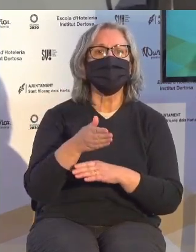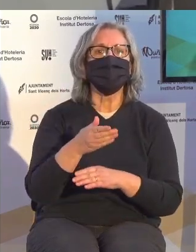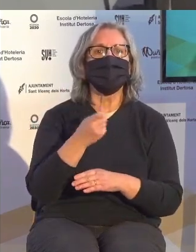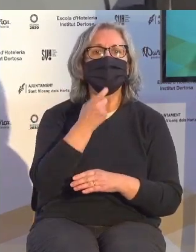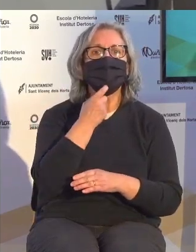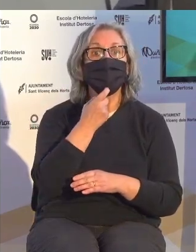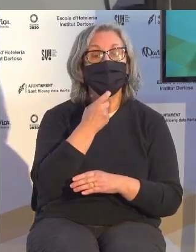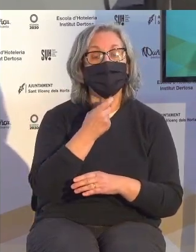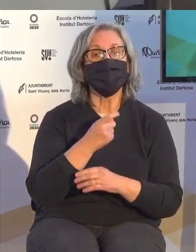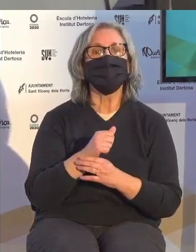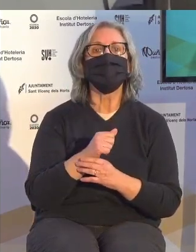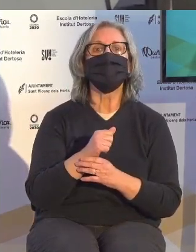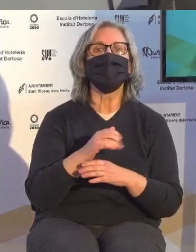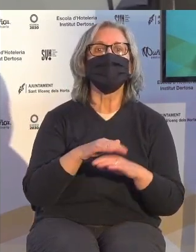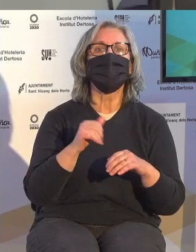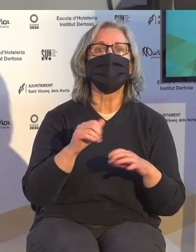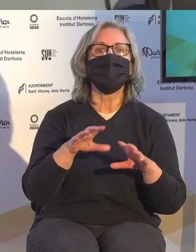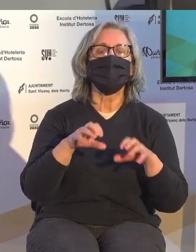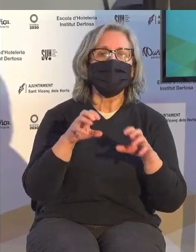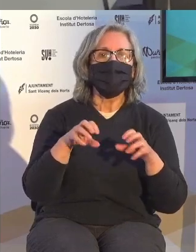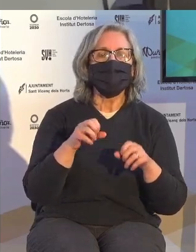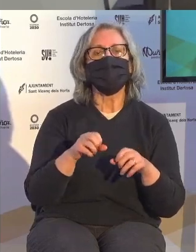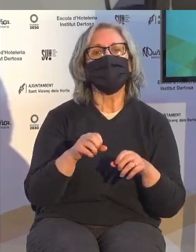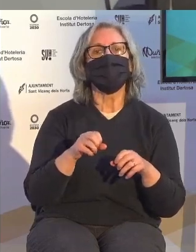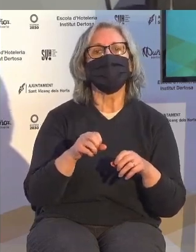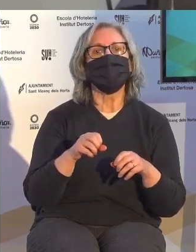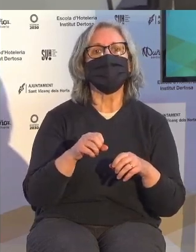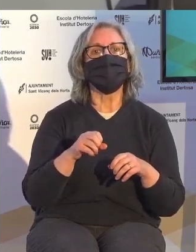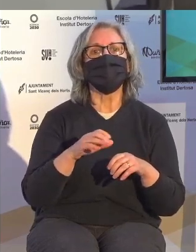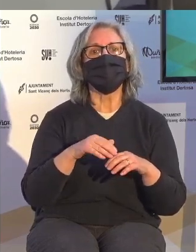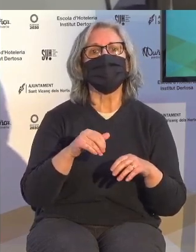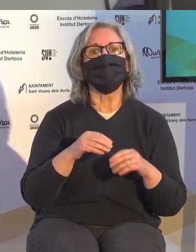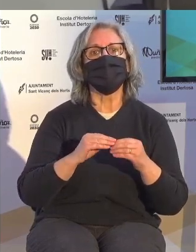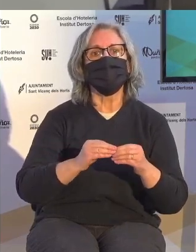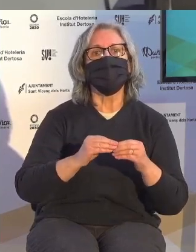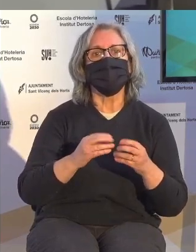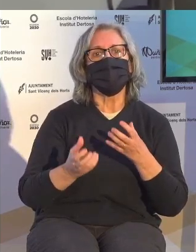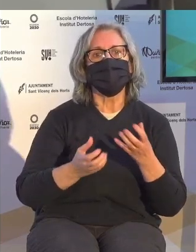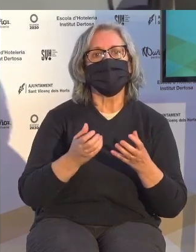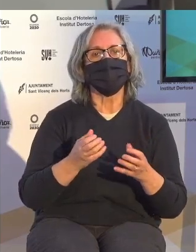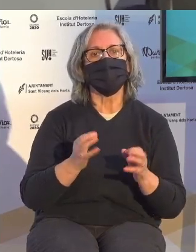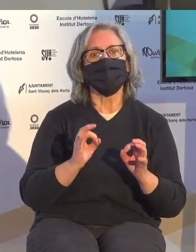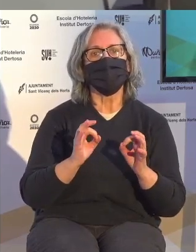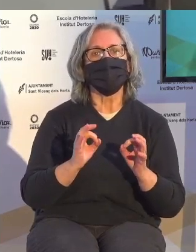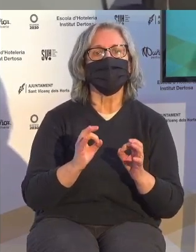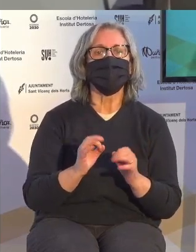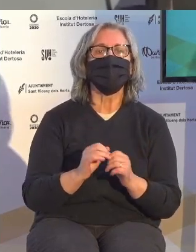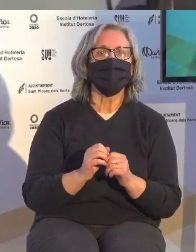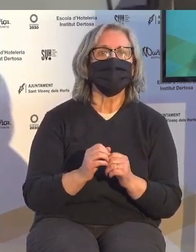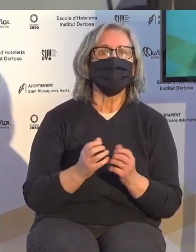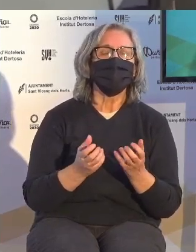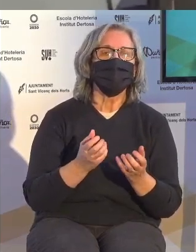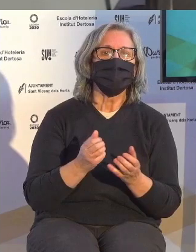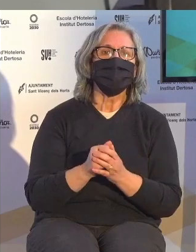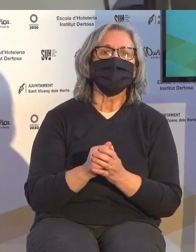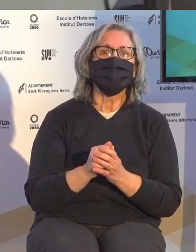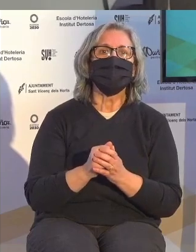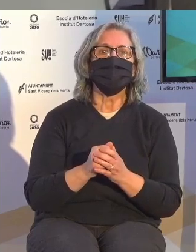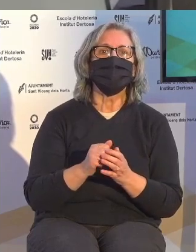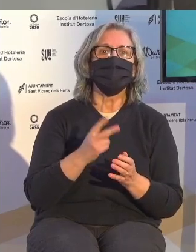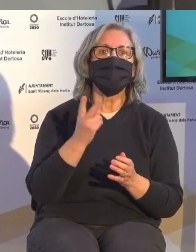trabajar y como chef de aceite trabajado en el 2000 helsinki 2005 2015